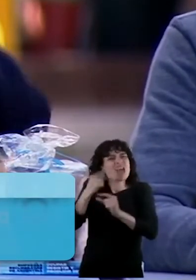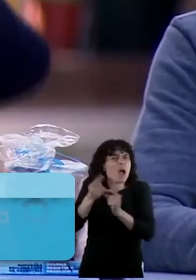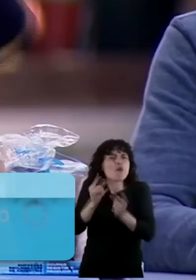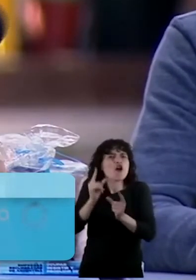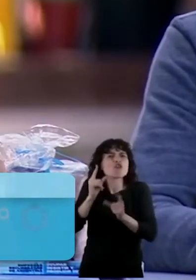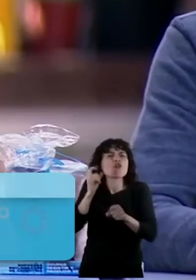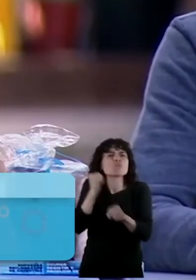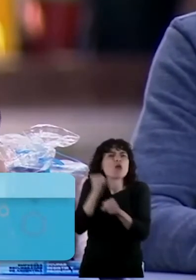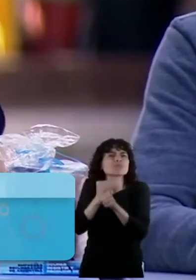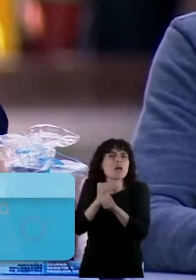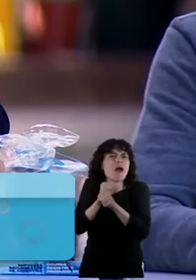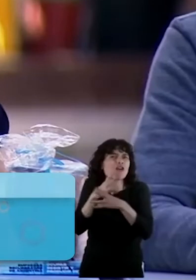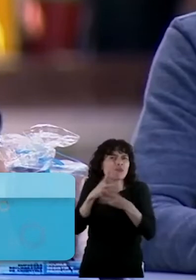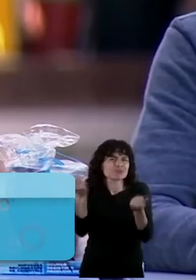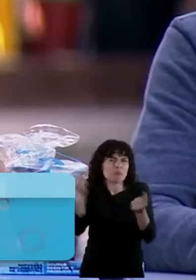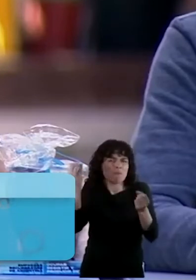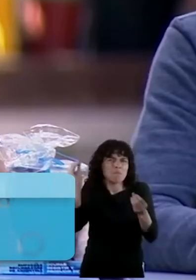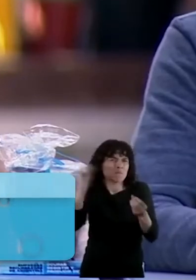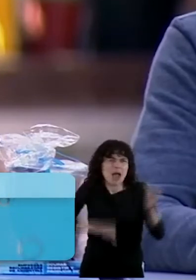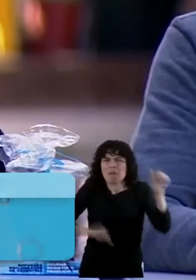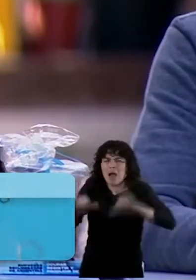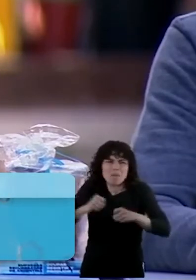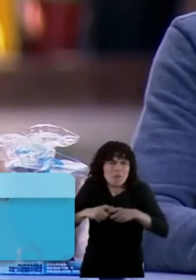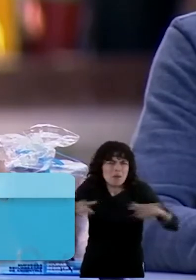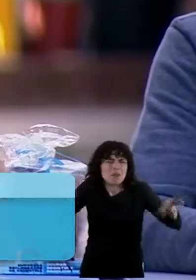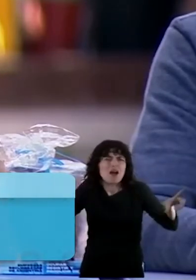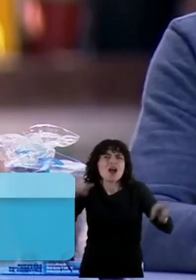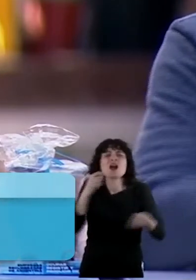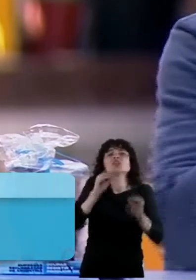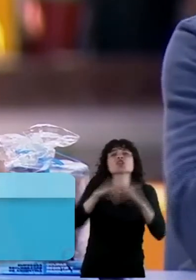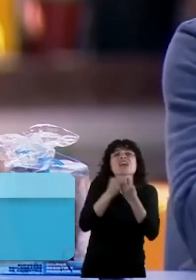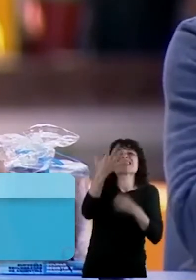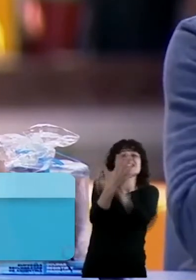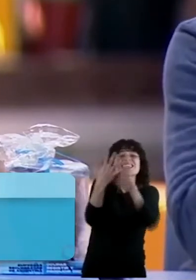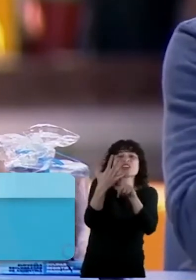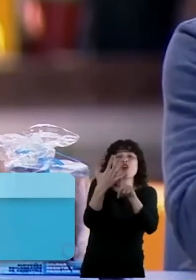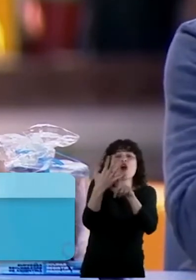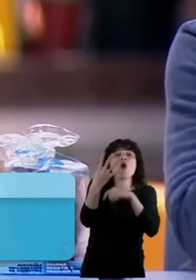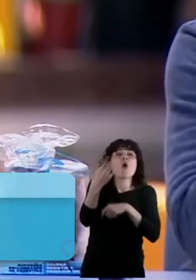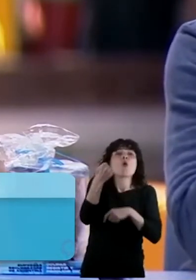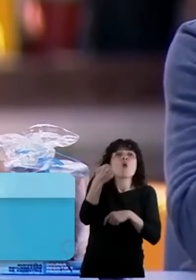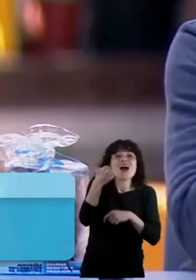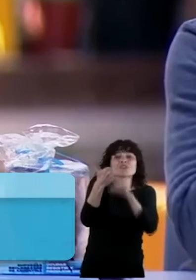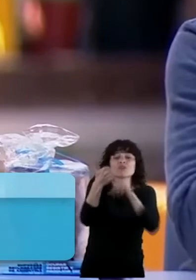18 al 24%. Uno de cada cuatro argentinos no tenía trabajo.